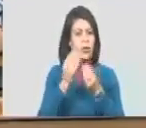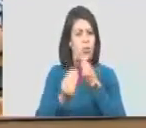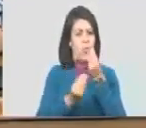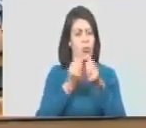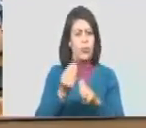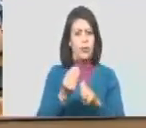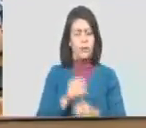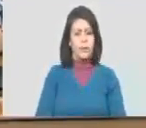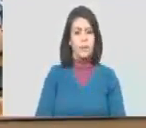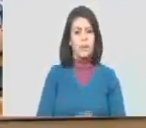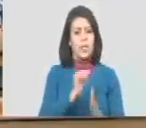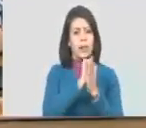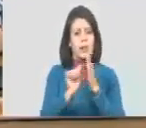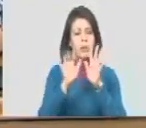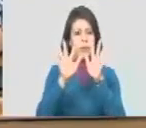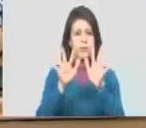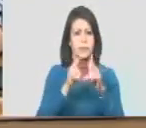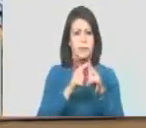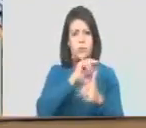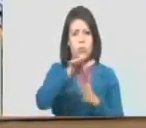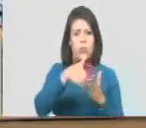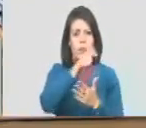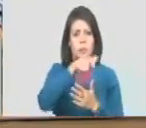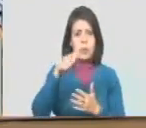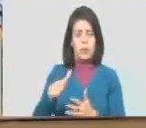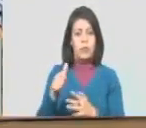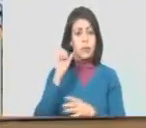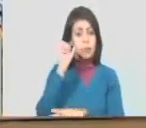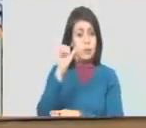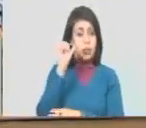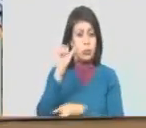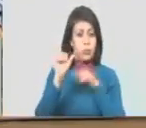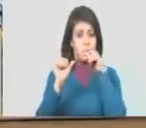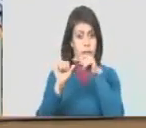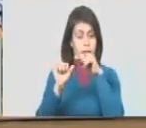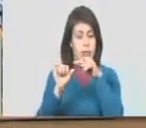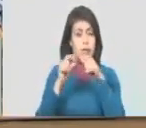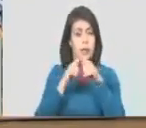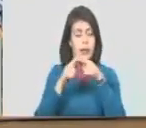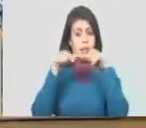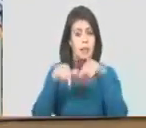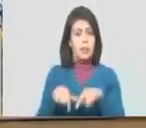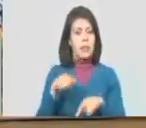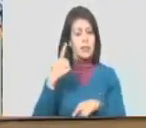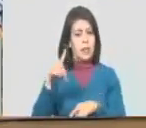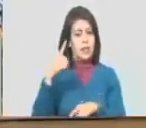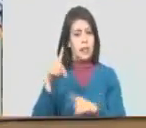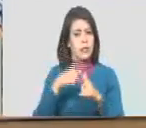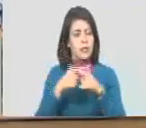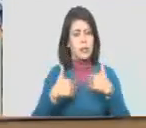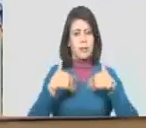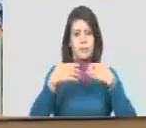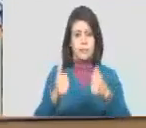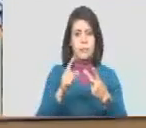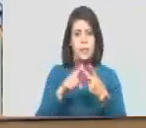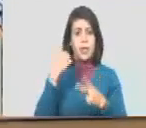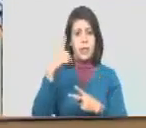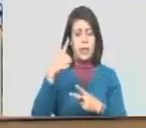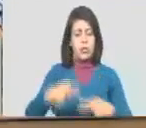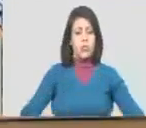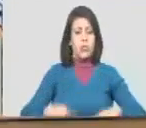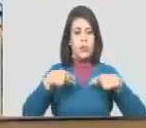de la manera siguiente: artículo 10. Toda persona con trastorno del espectro autista tiene derecho a la salud como